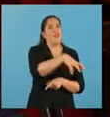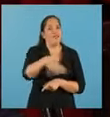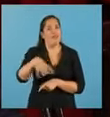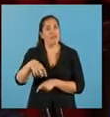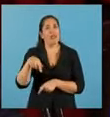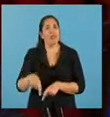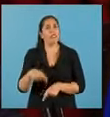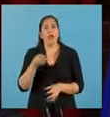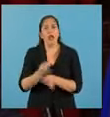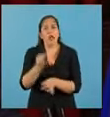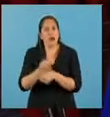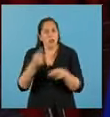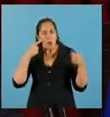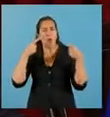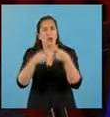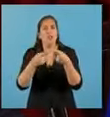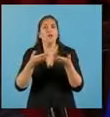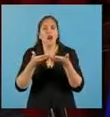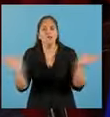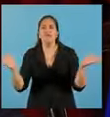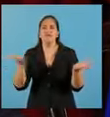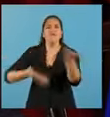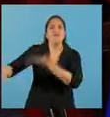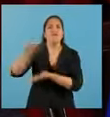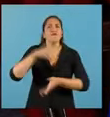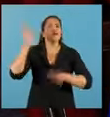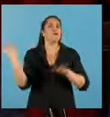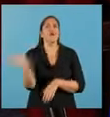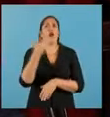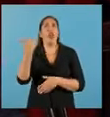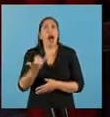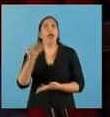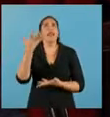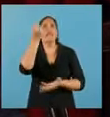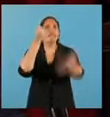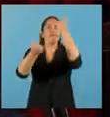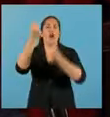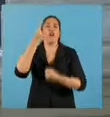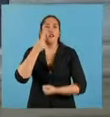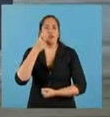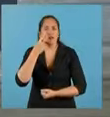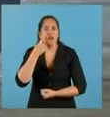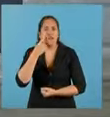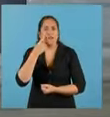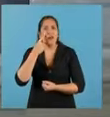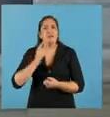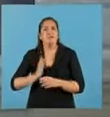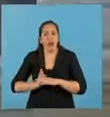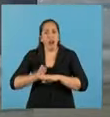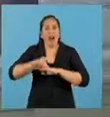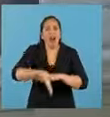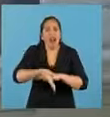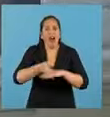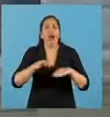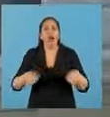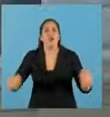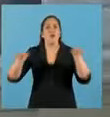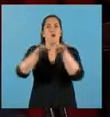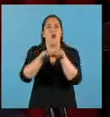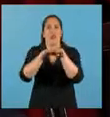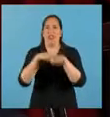es democratizar el acceso al conocimiento y lograr romper las desigualdades de cuna con que ingresan al colegio nuestros chicos y